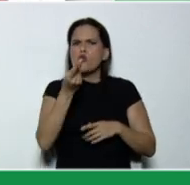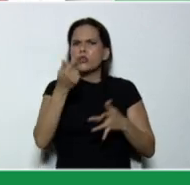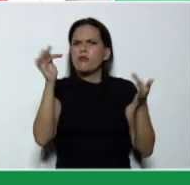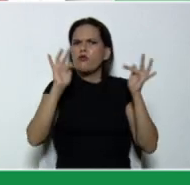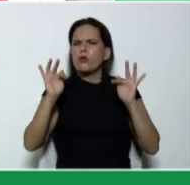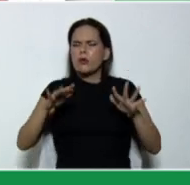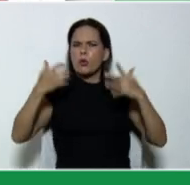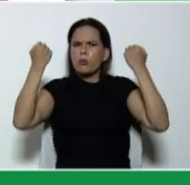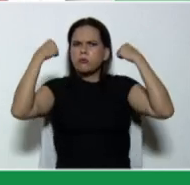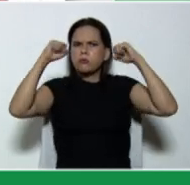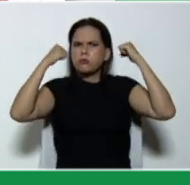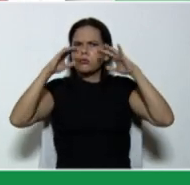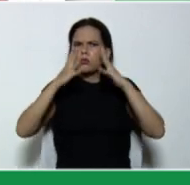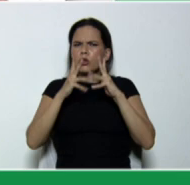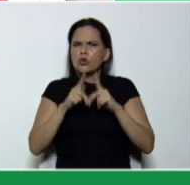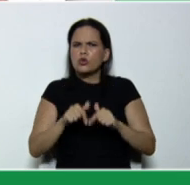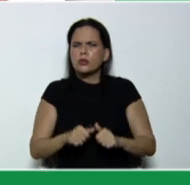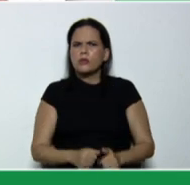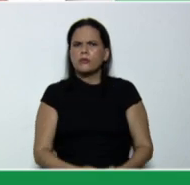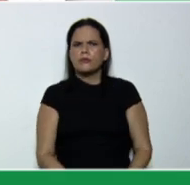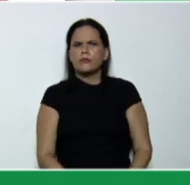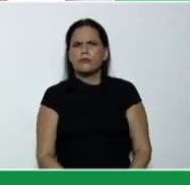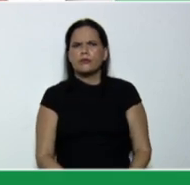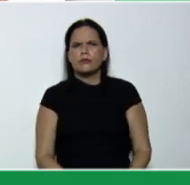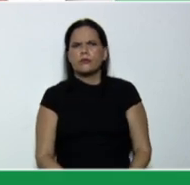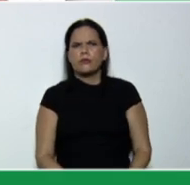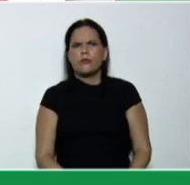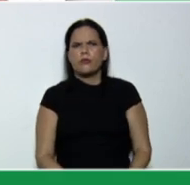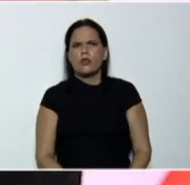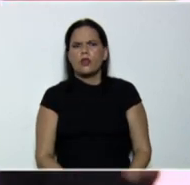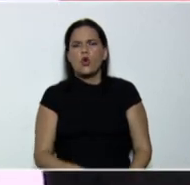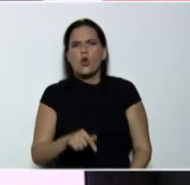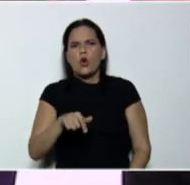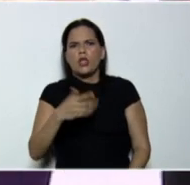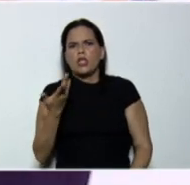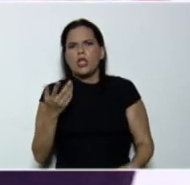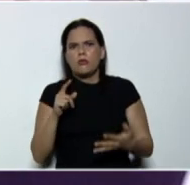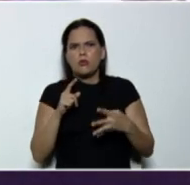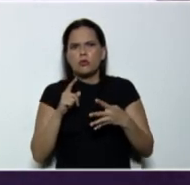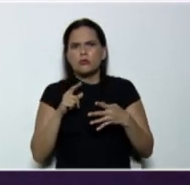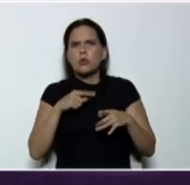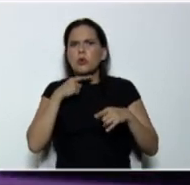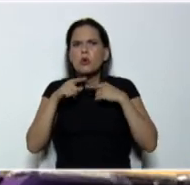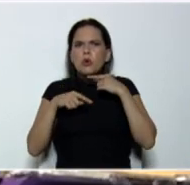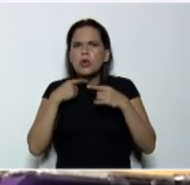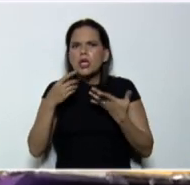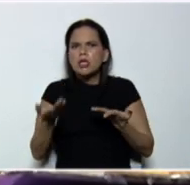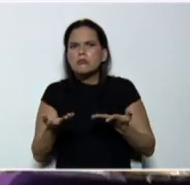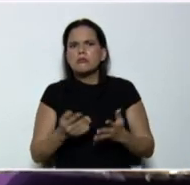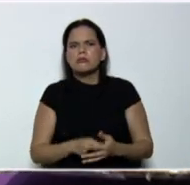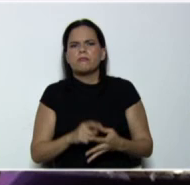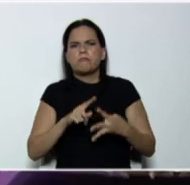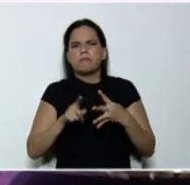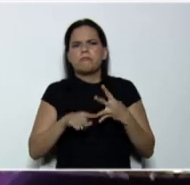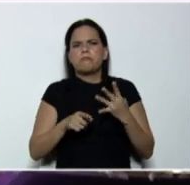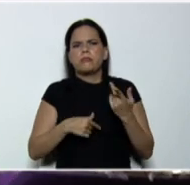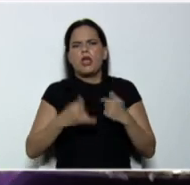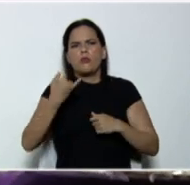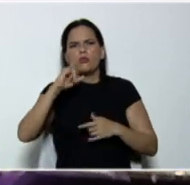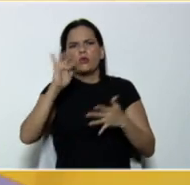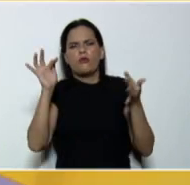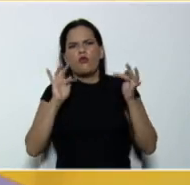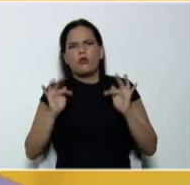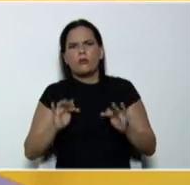números, tanto identificar y el contar. Hoy trajimos paletas y colores. Hay muchas maneras que pueden...